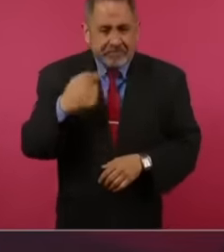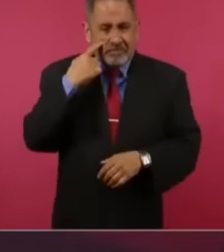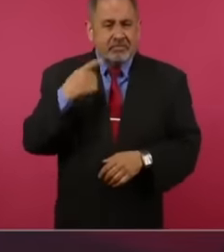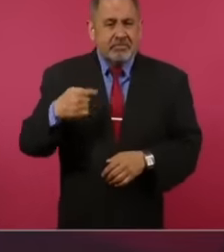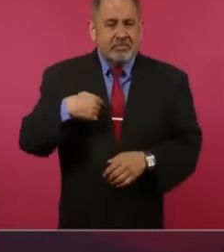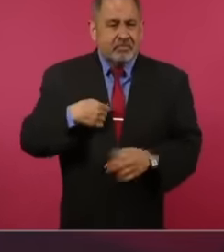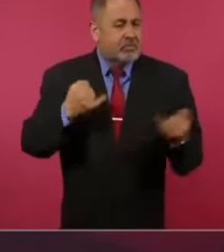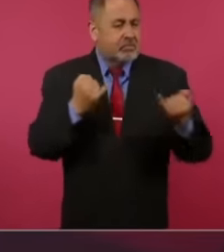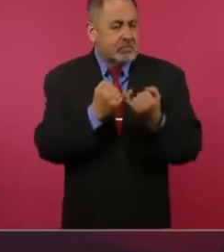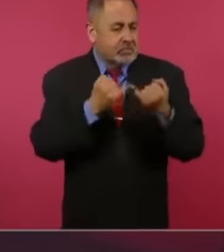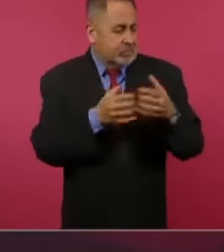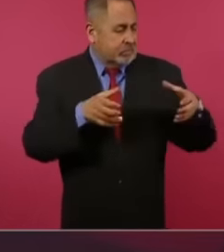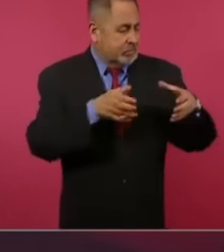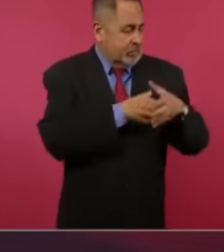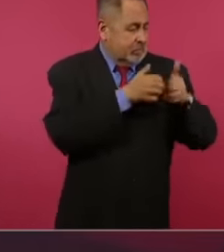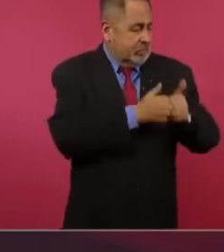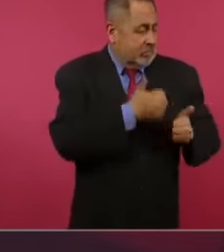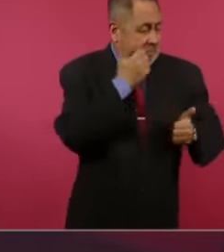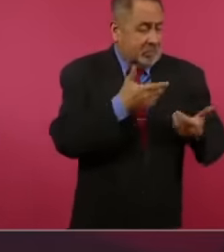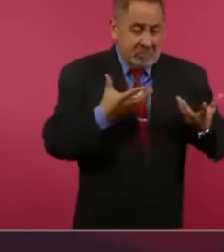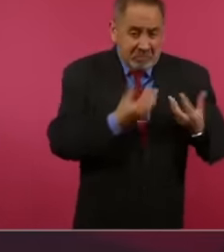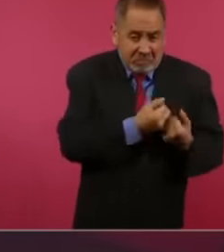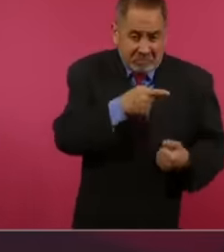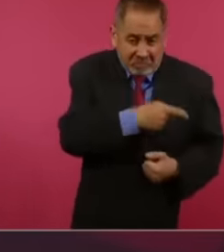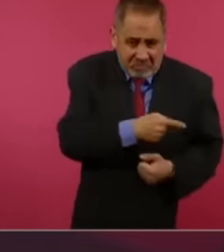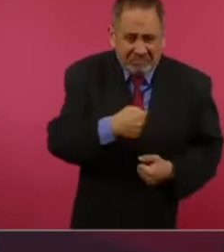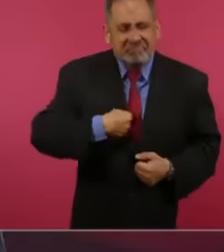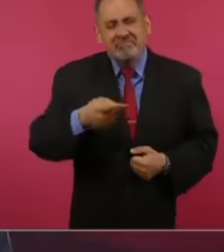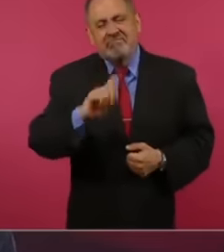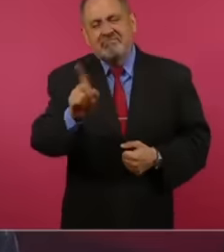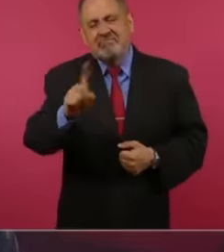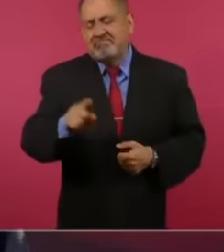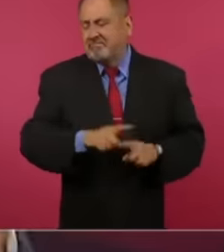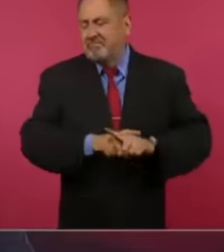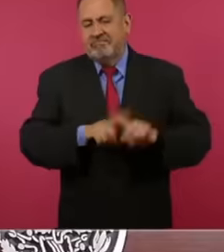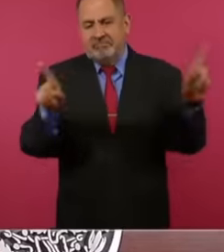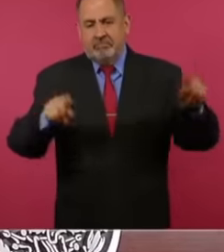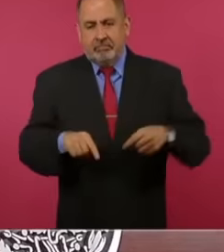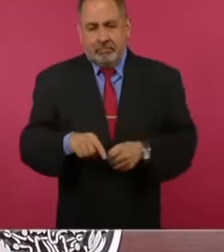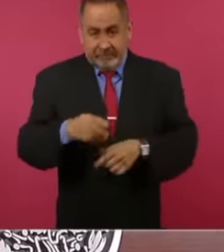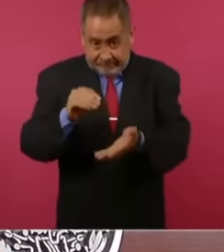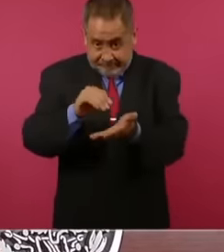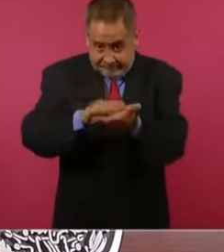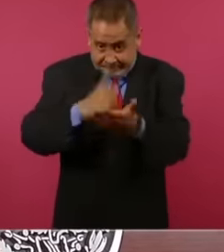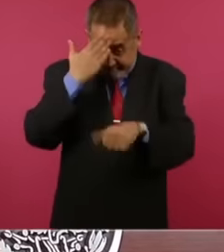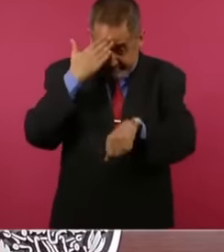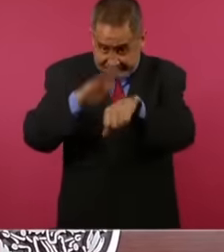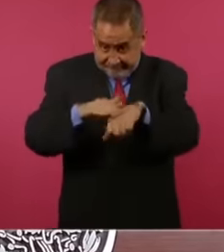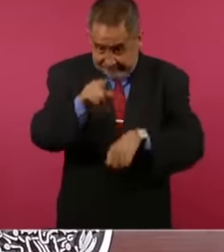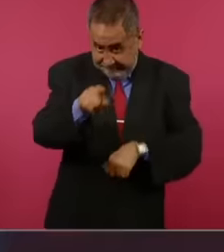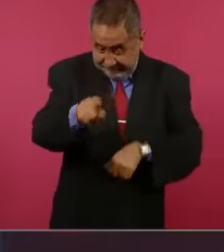Porque no somos conservadores. El conservador, grábatelo,